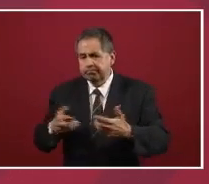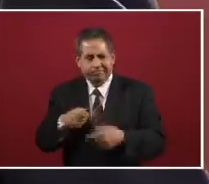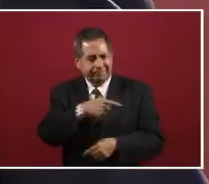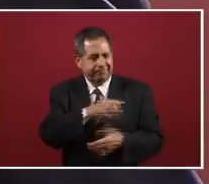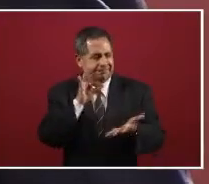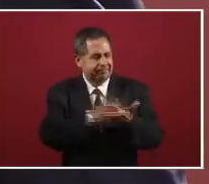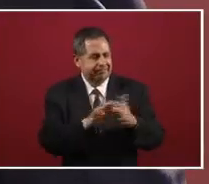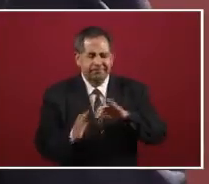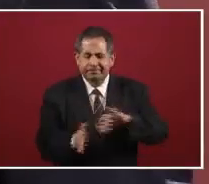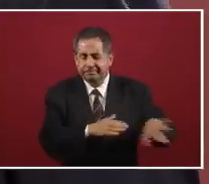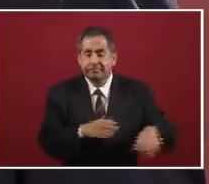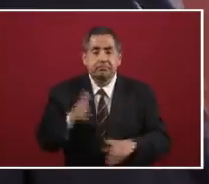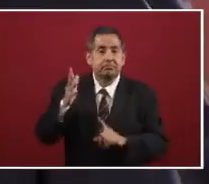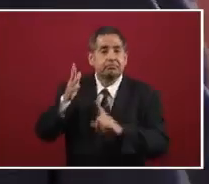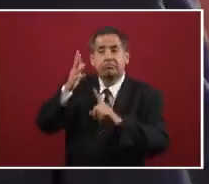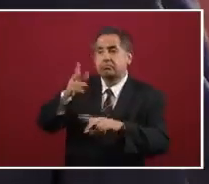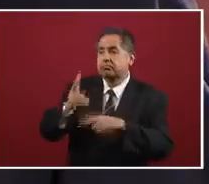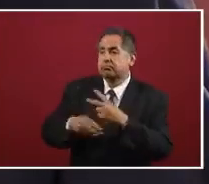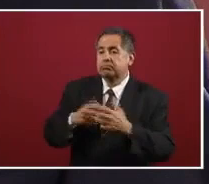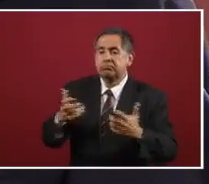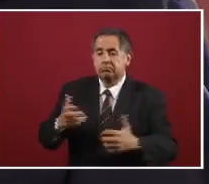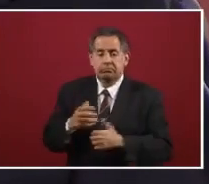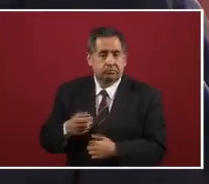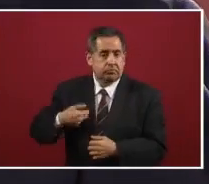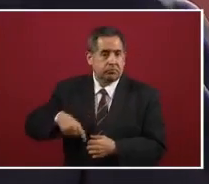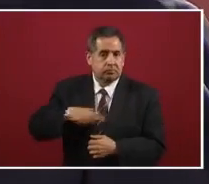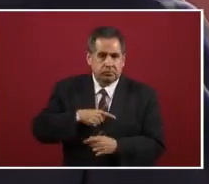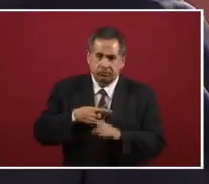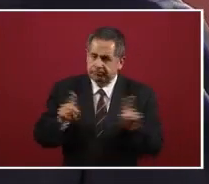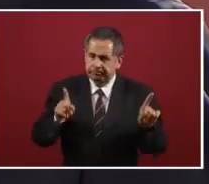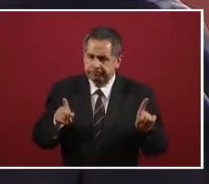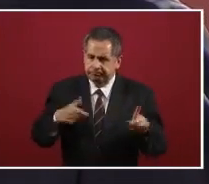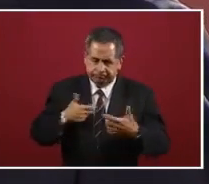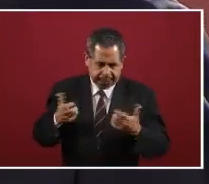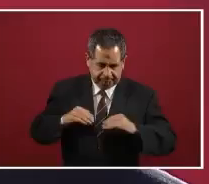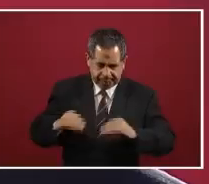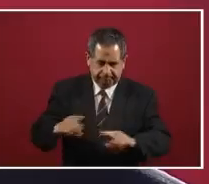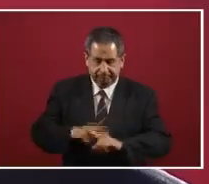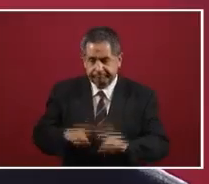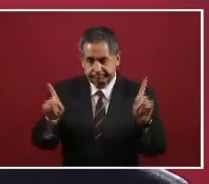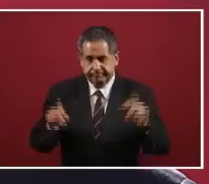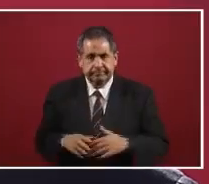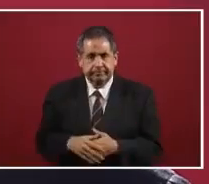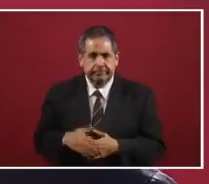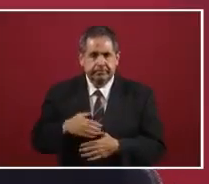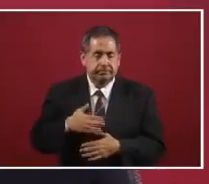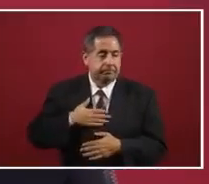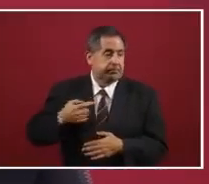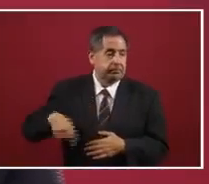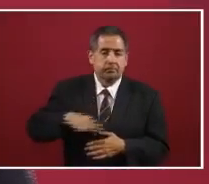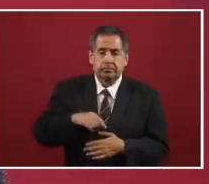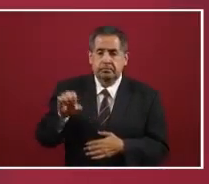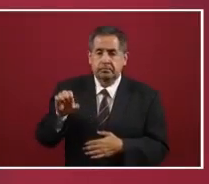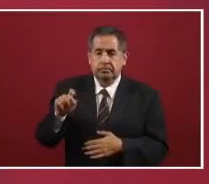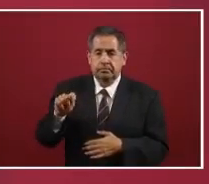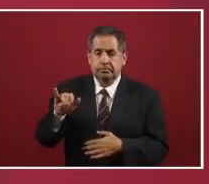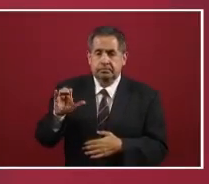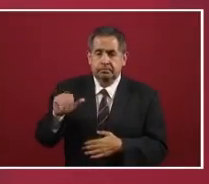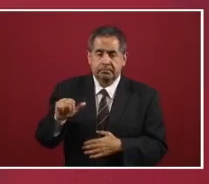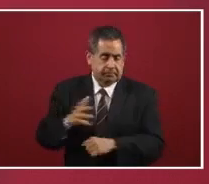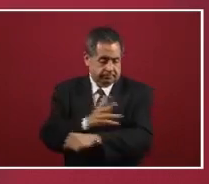final, y que nosotros actuemos de otra manera, con ética, con